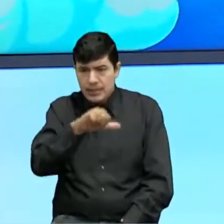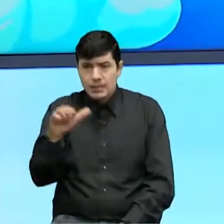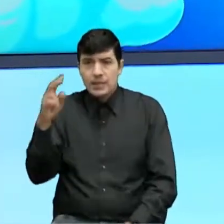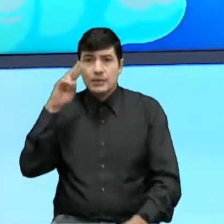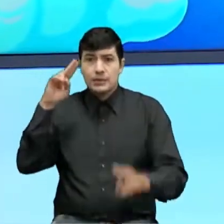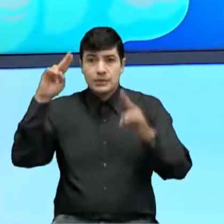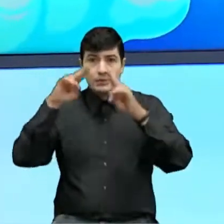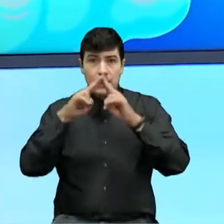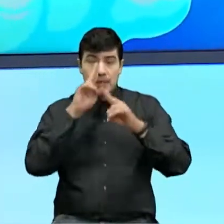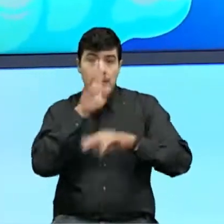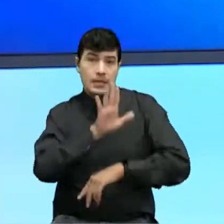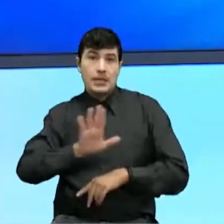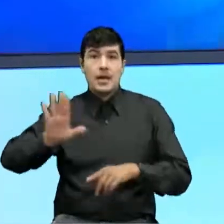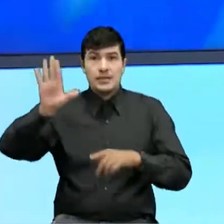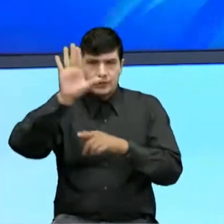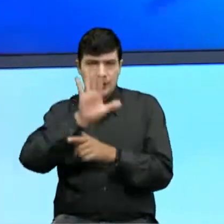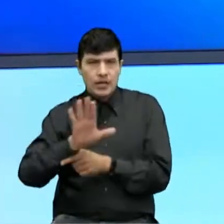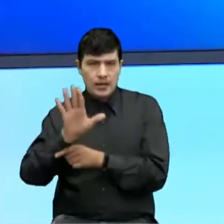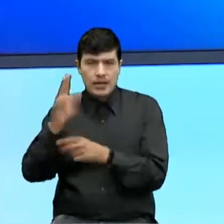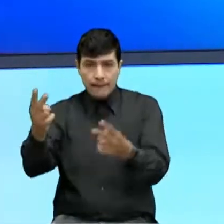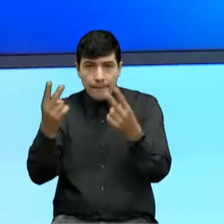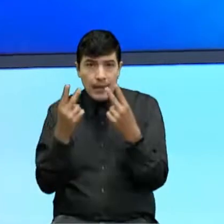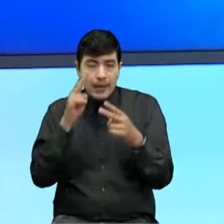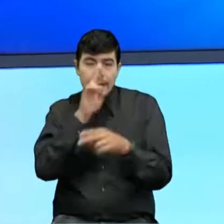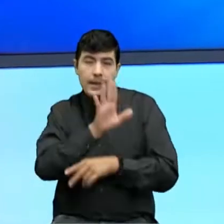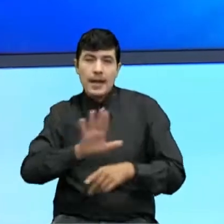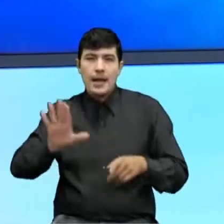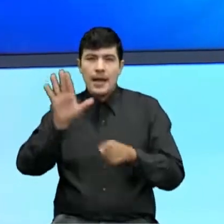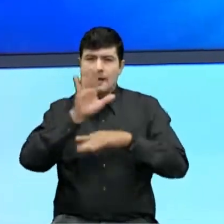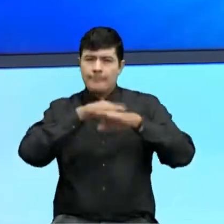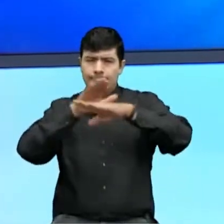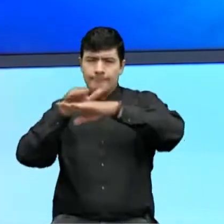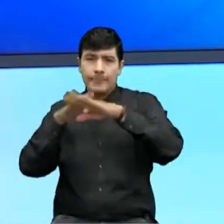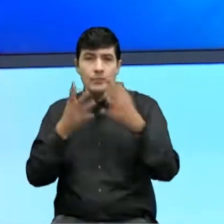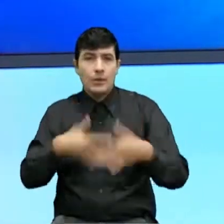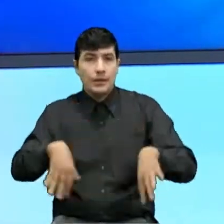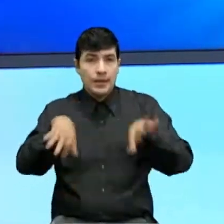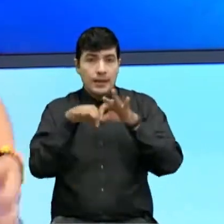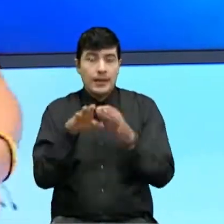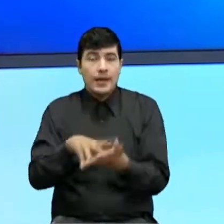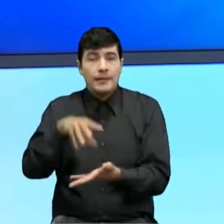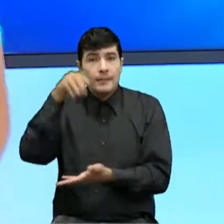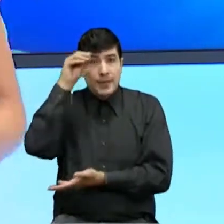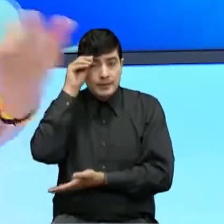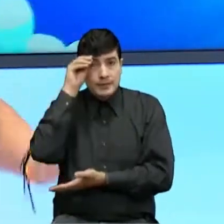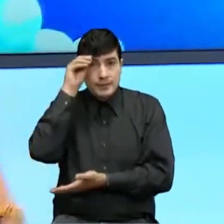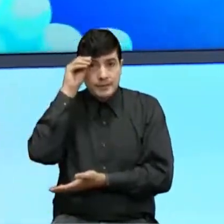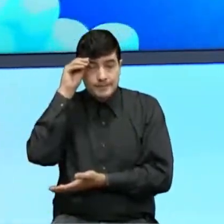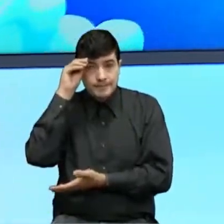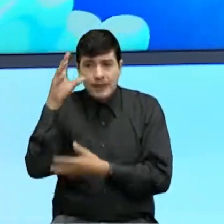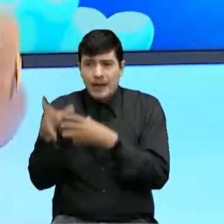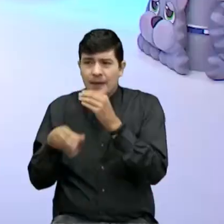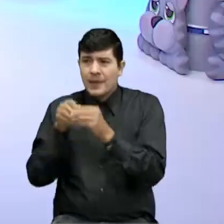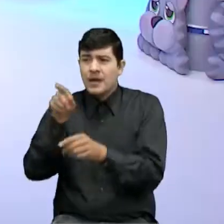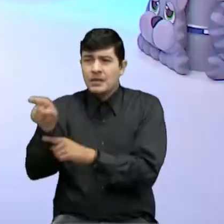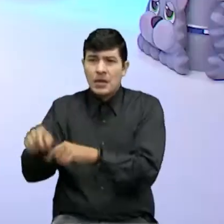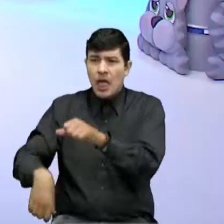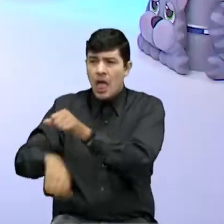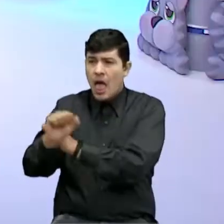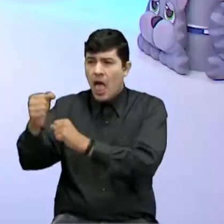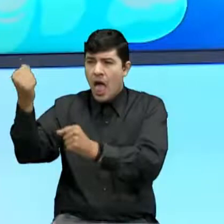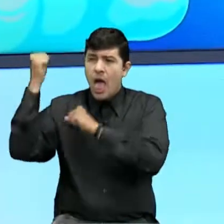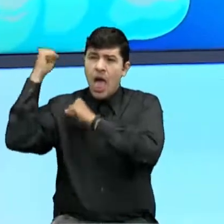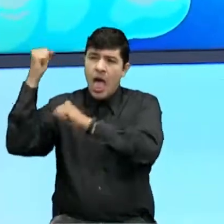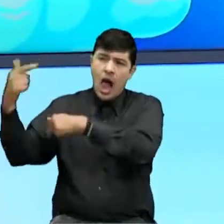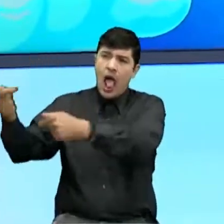nivel nacional, entonces es un mensaje importante. Aparte, los hinchas allá peleando, no, no, el Cúcuta,